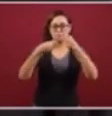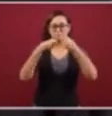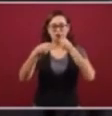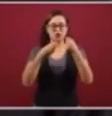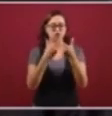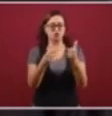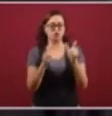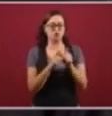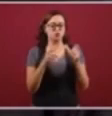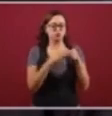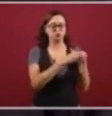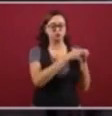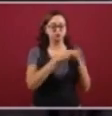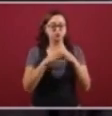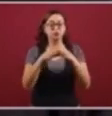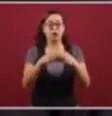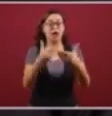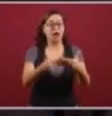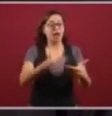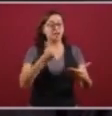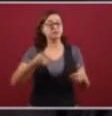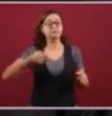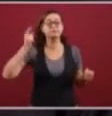nada más que aleccionados,